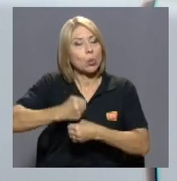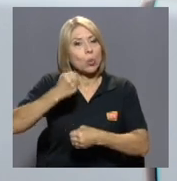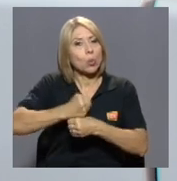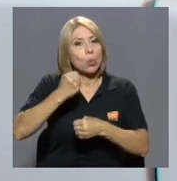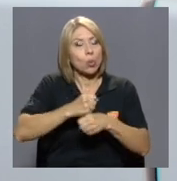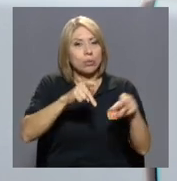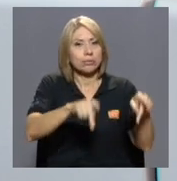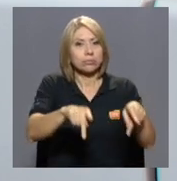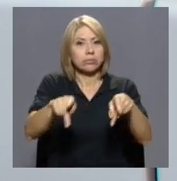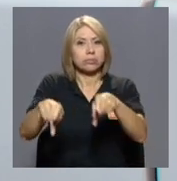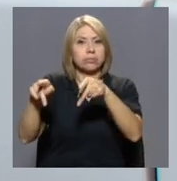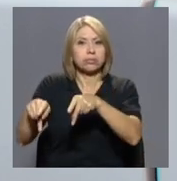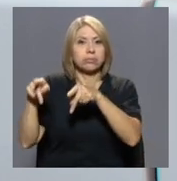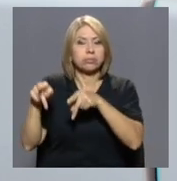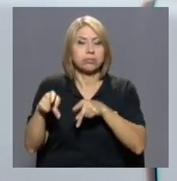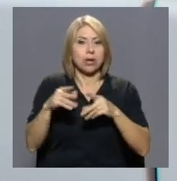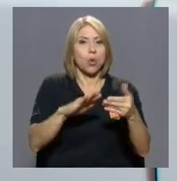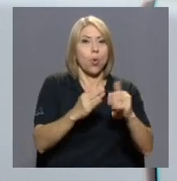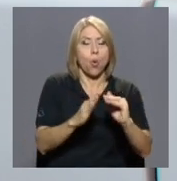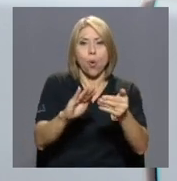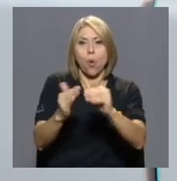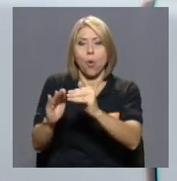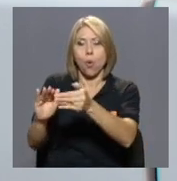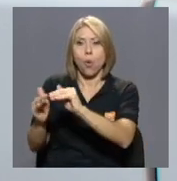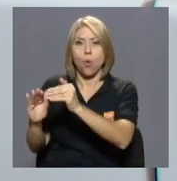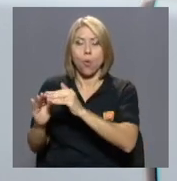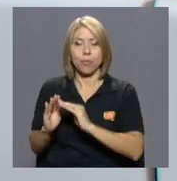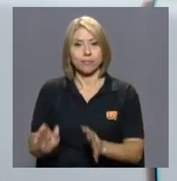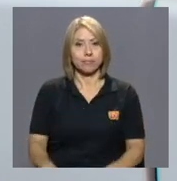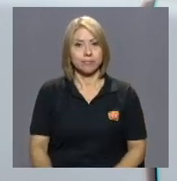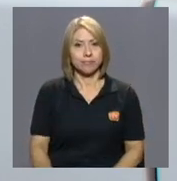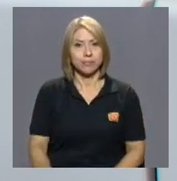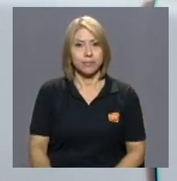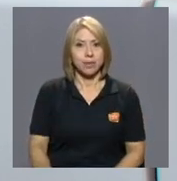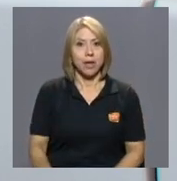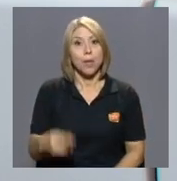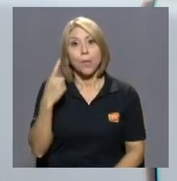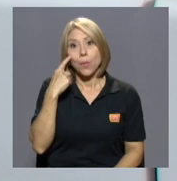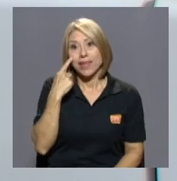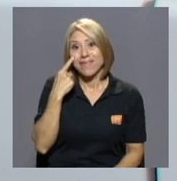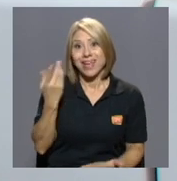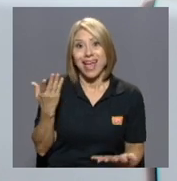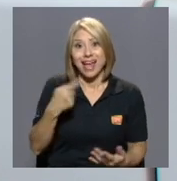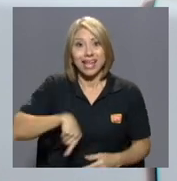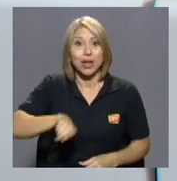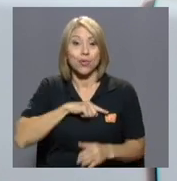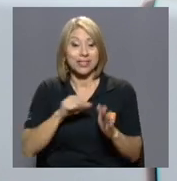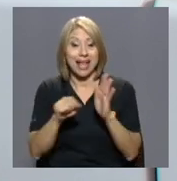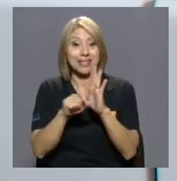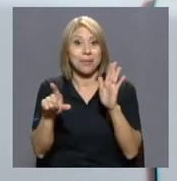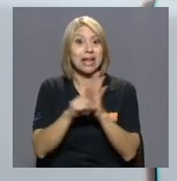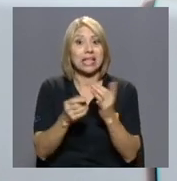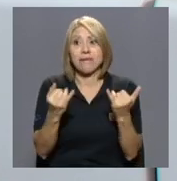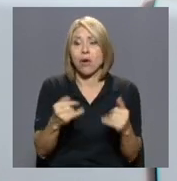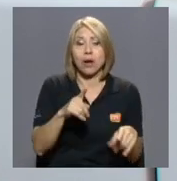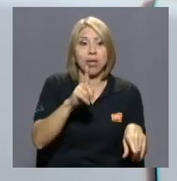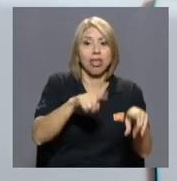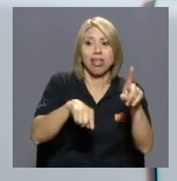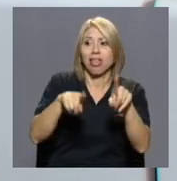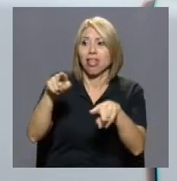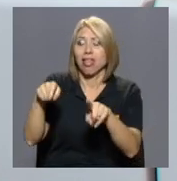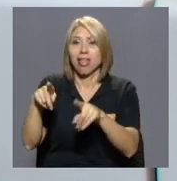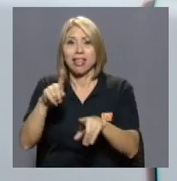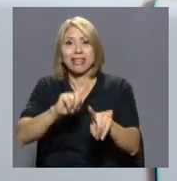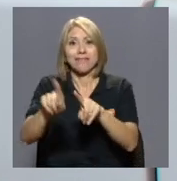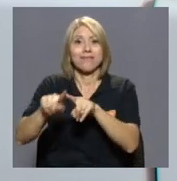cada una de las comunidades, porque vea qué variopinta ha estado nuestra Asamblea y que también tenemos que llevar personas que